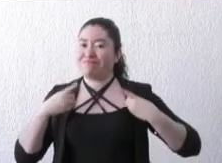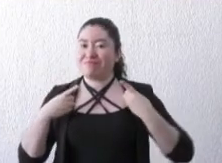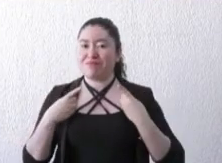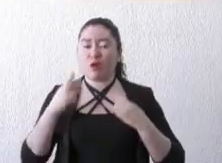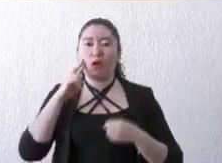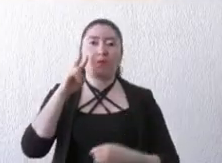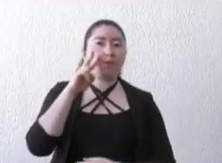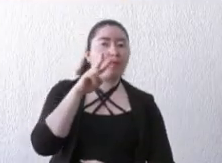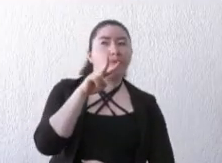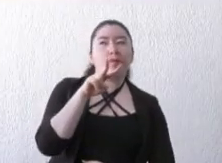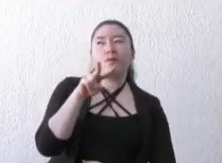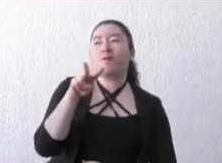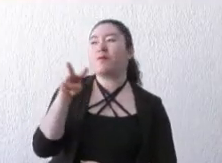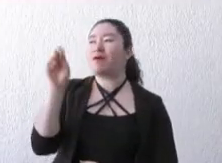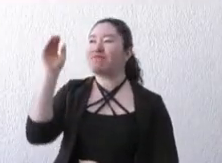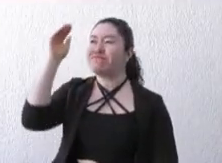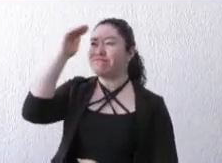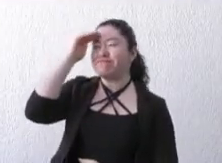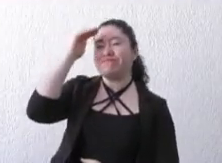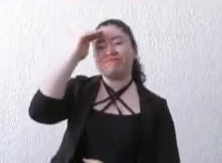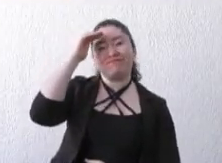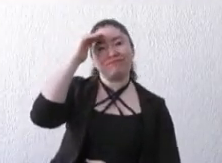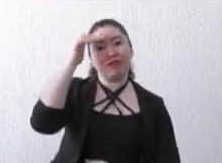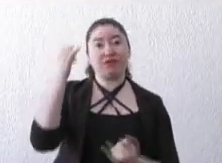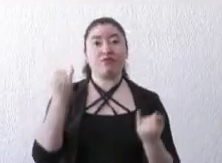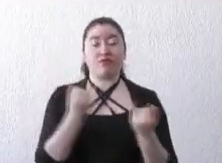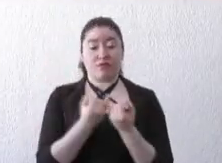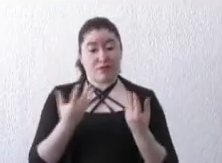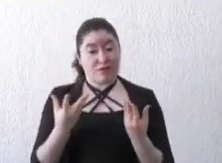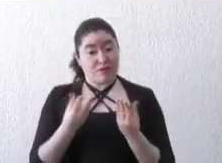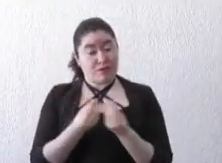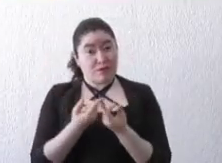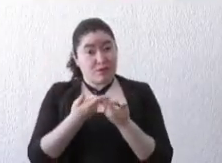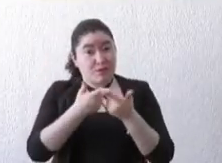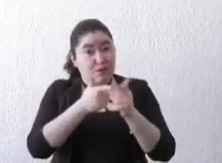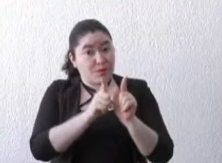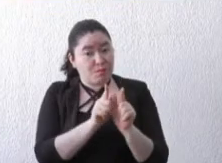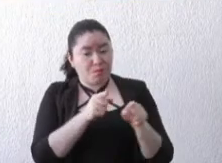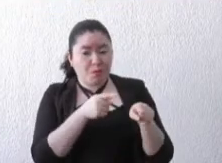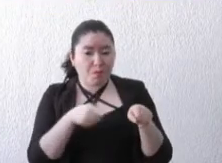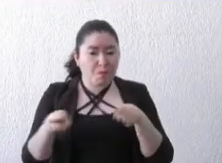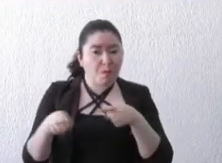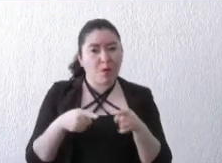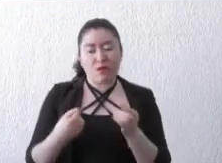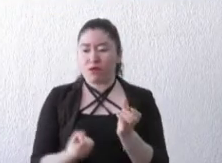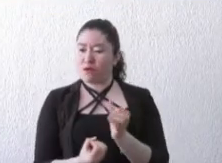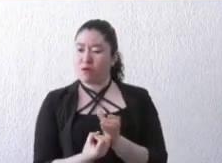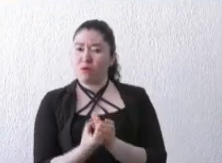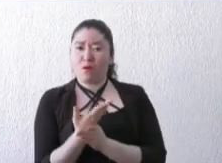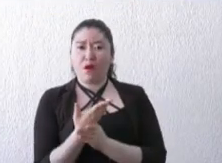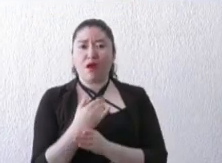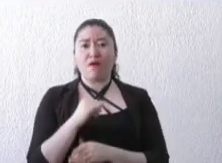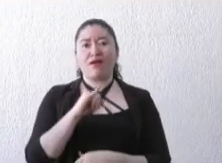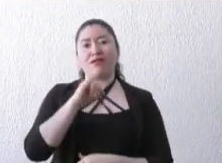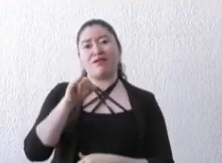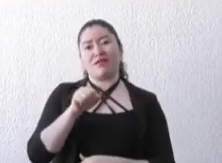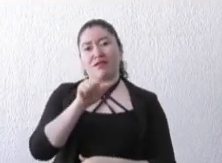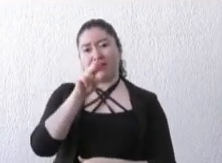contemplativo y un espacio de encuentro con bandas contemporáneas nuevas, un espacio de jazz,